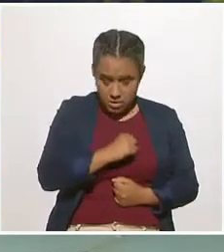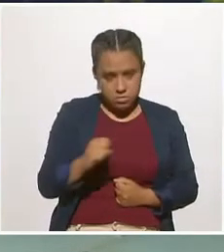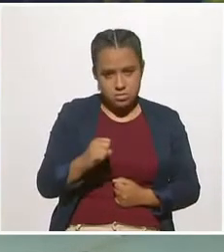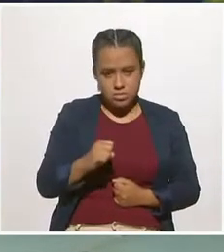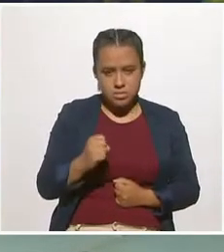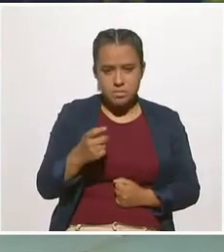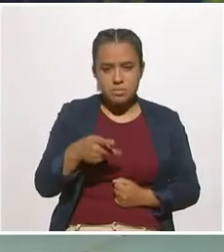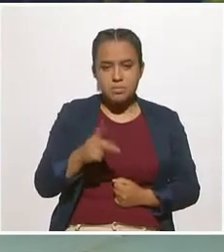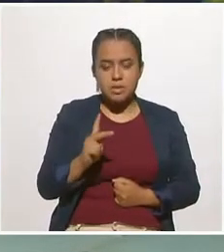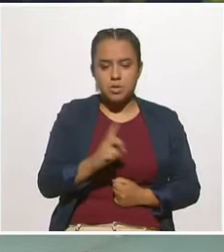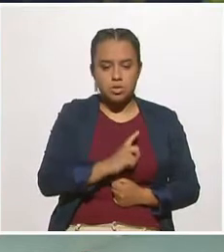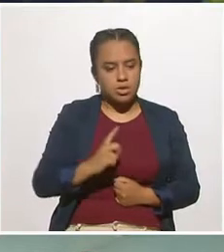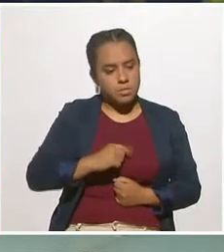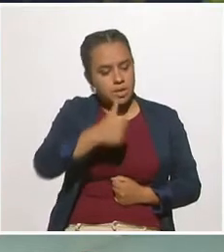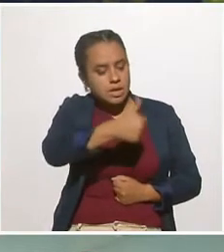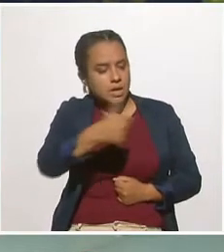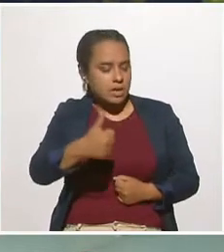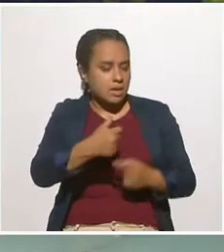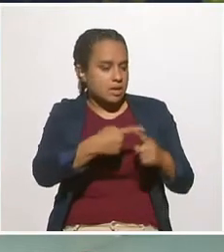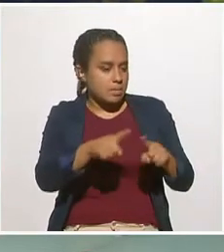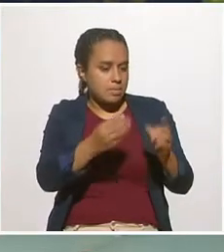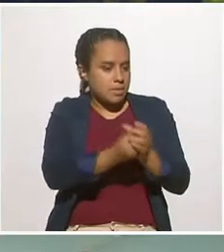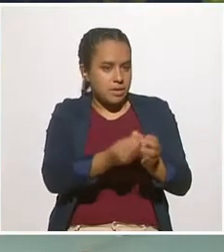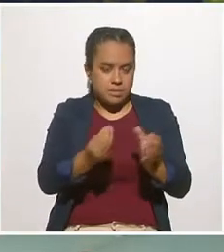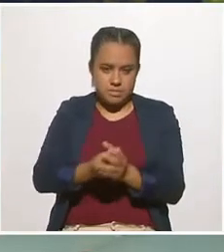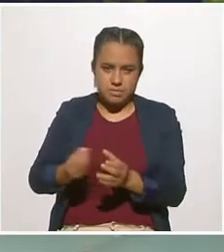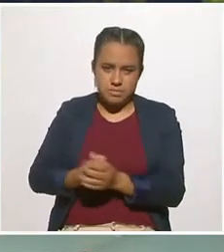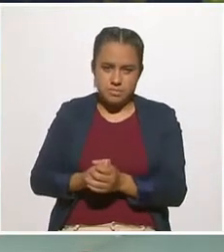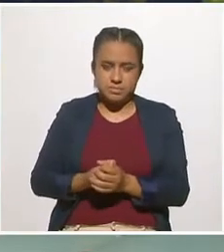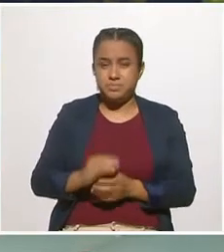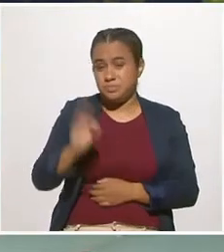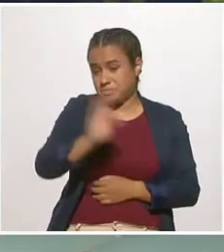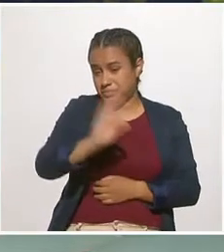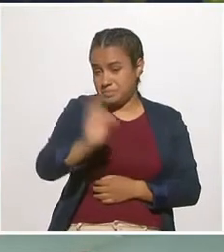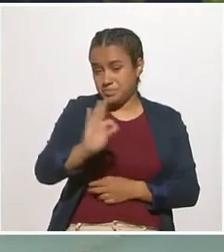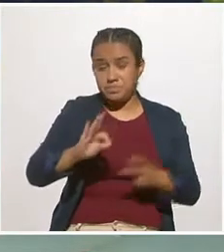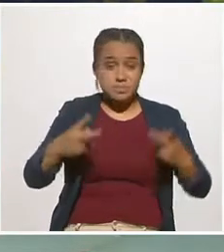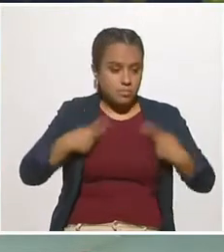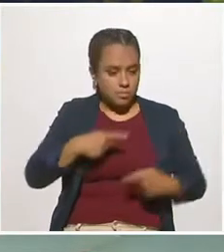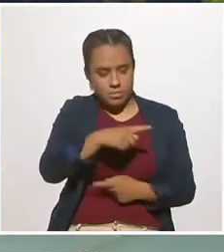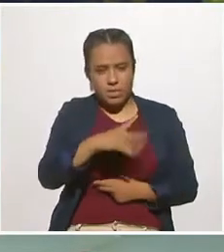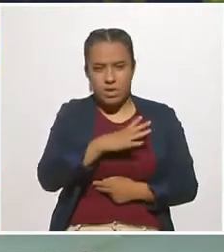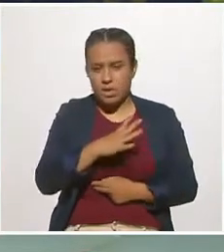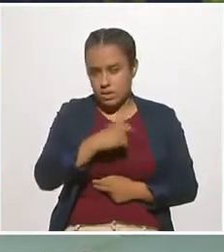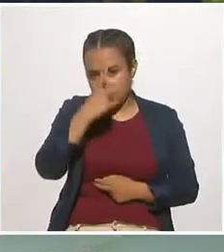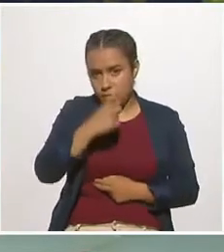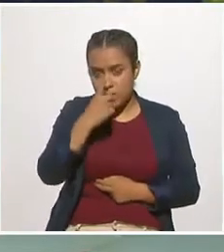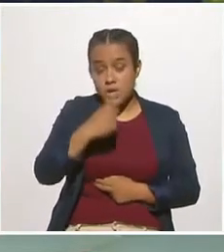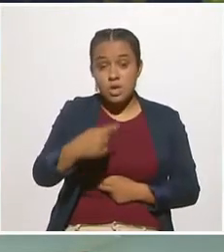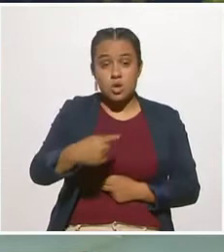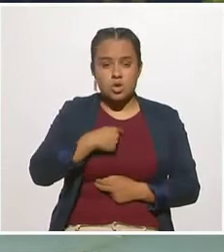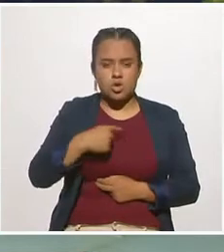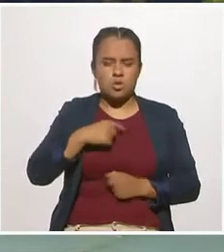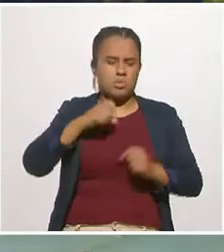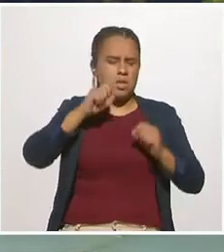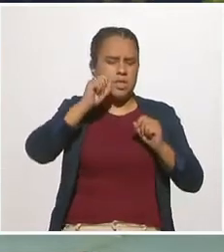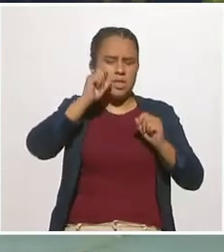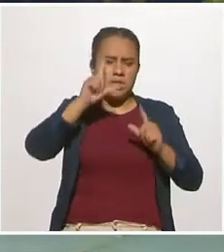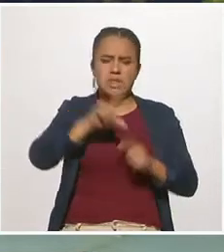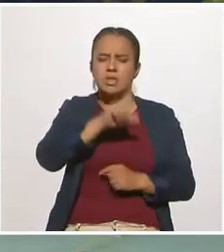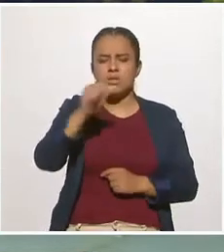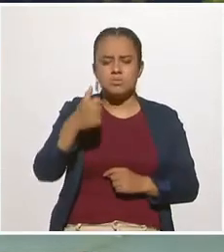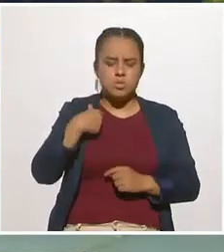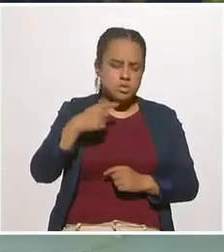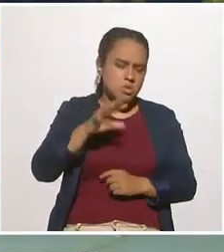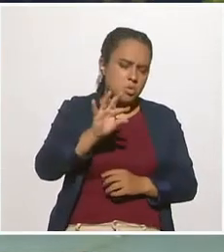personalizado. Si hablamos de una persona que vive con diabetes y me dices que yo me levanto y me tardo 45 minutos, una hora o más, aquí